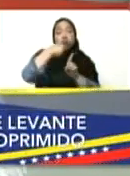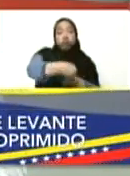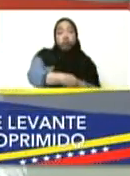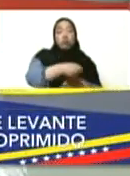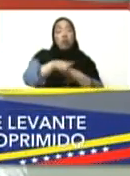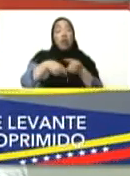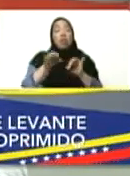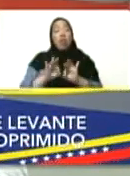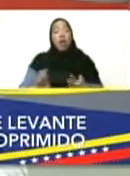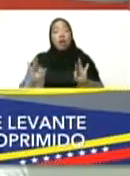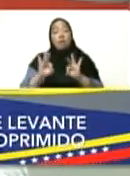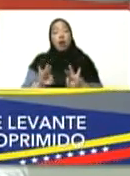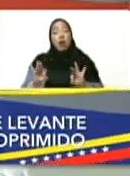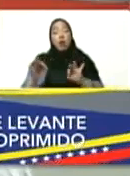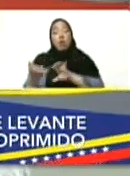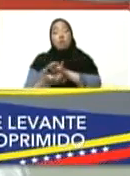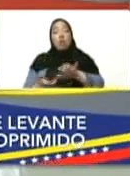bloqueo.